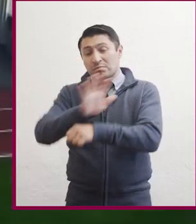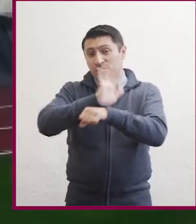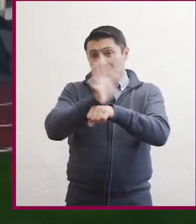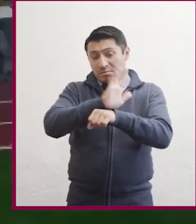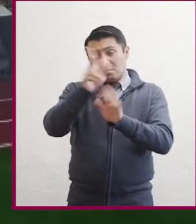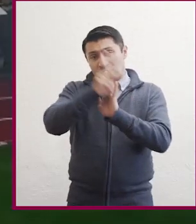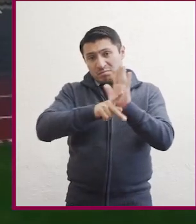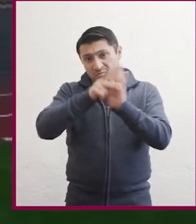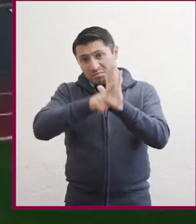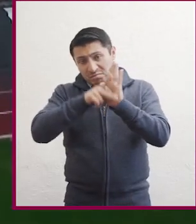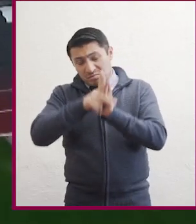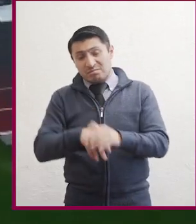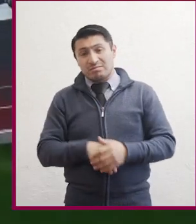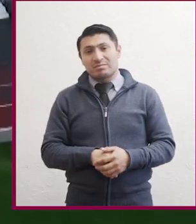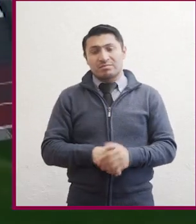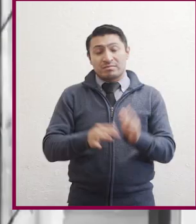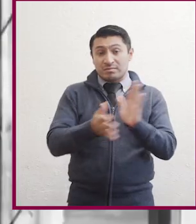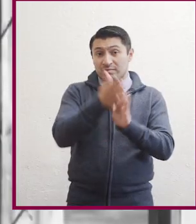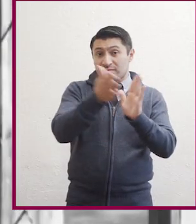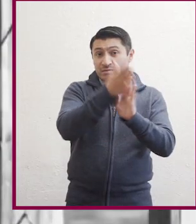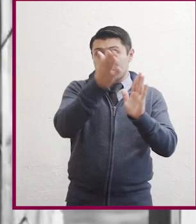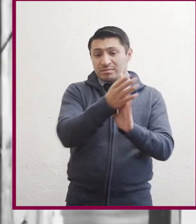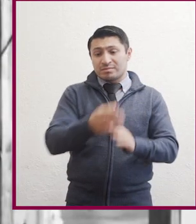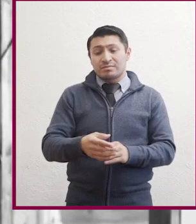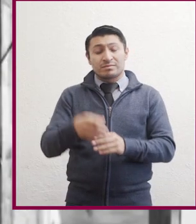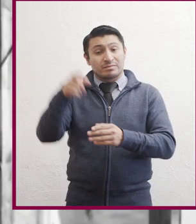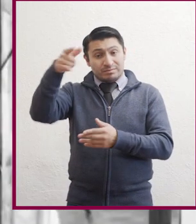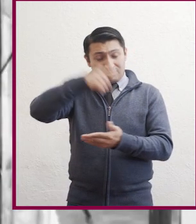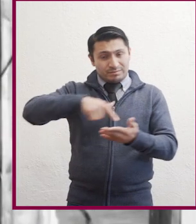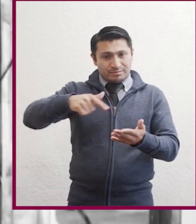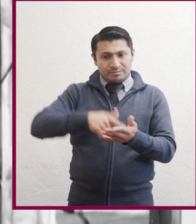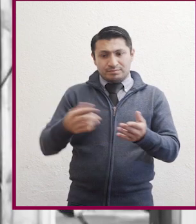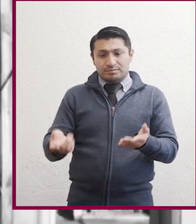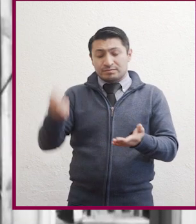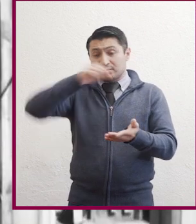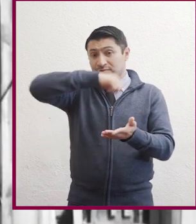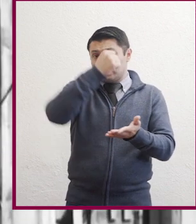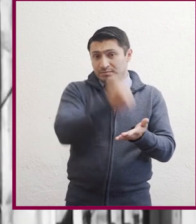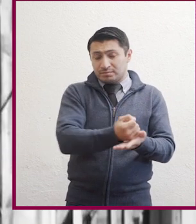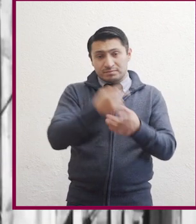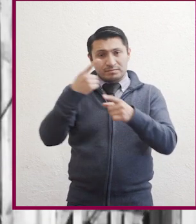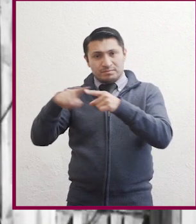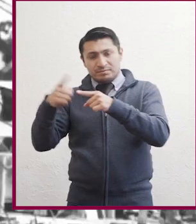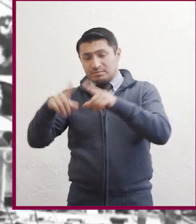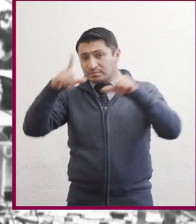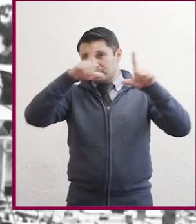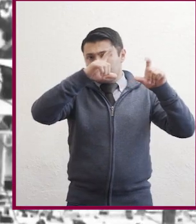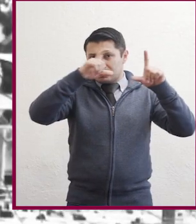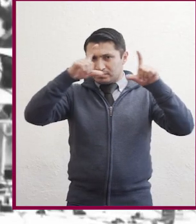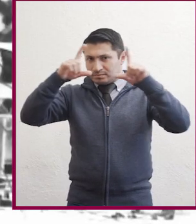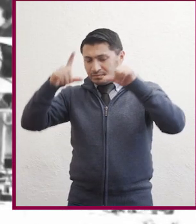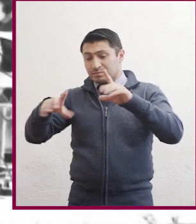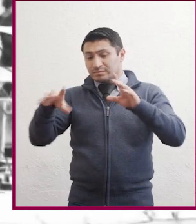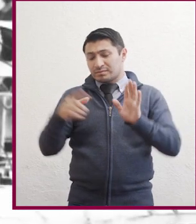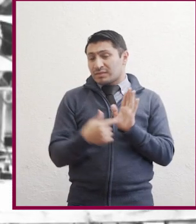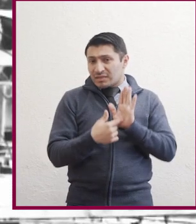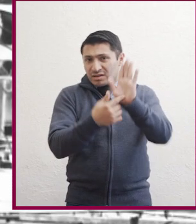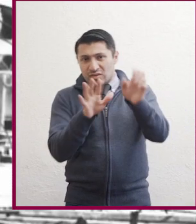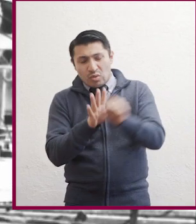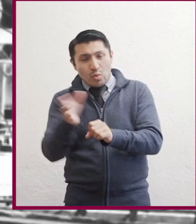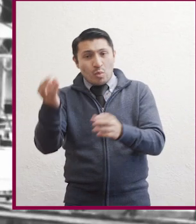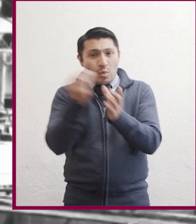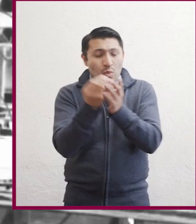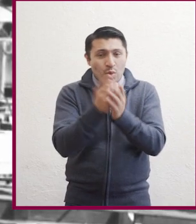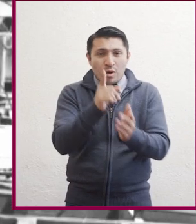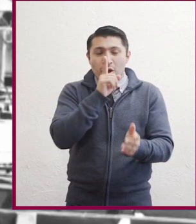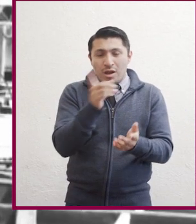de comerciales y películas. La construcción del Mieri Pesado quedó registrada en varias tomas, que además de mostrar